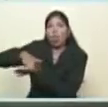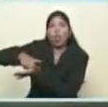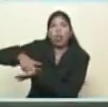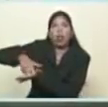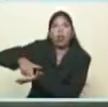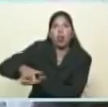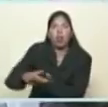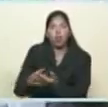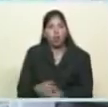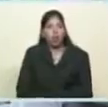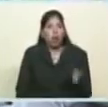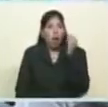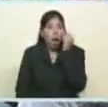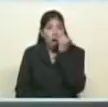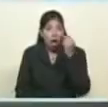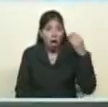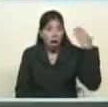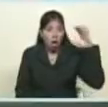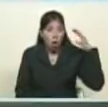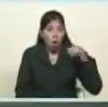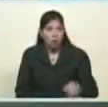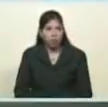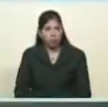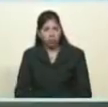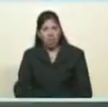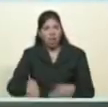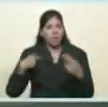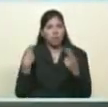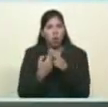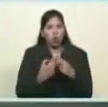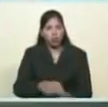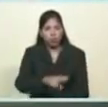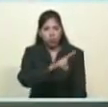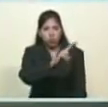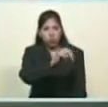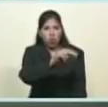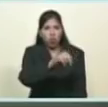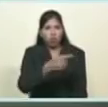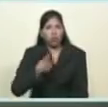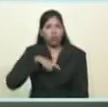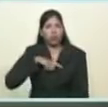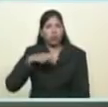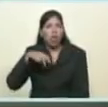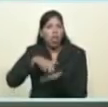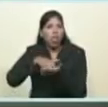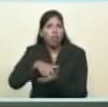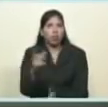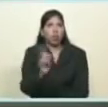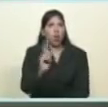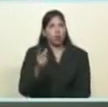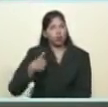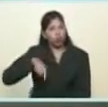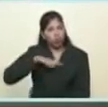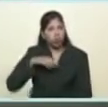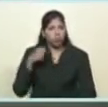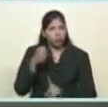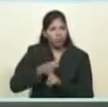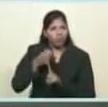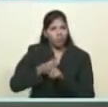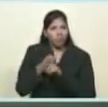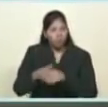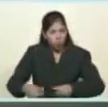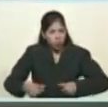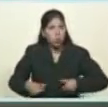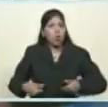Manuel Santos? No. Jamás nos vamos a rendir, jamás nos vamos a poner de rodillas. Vamos a luchar. Vamos a